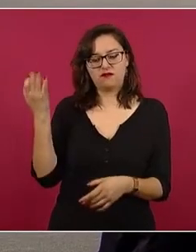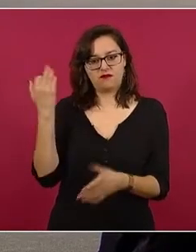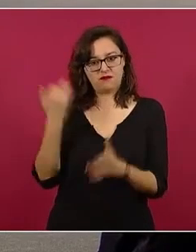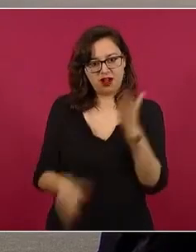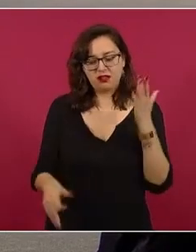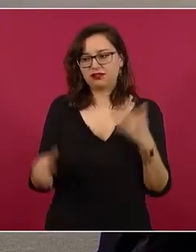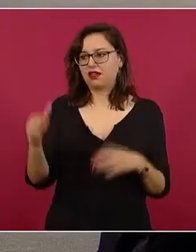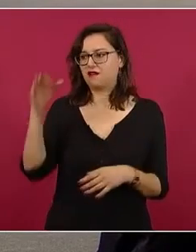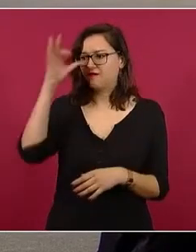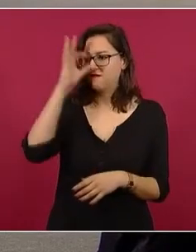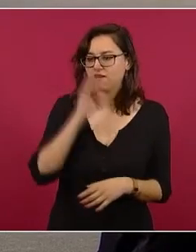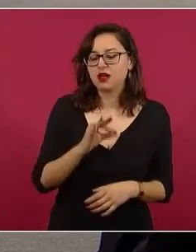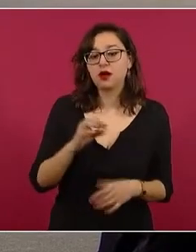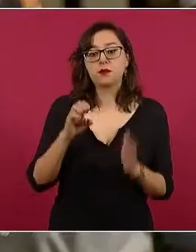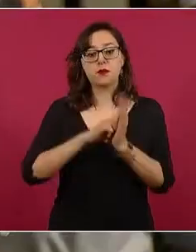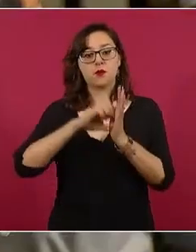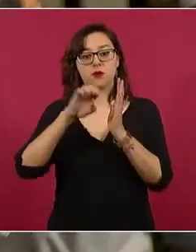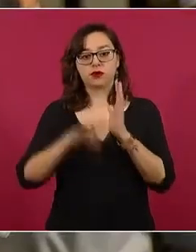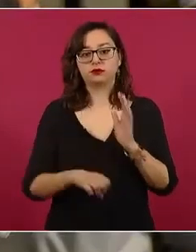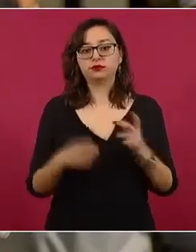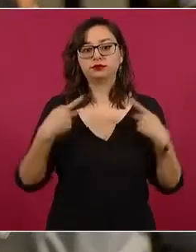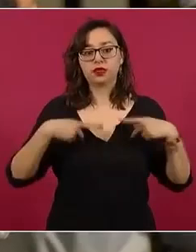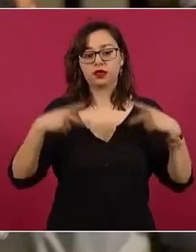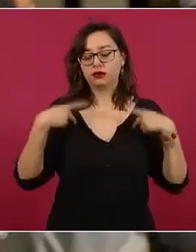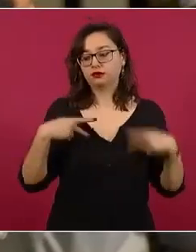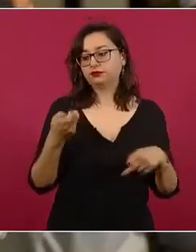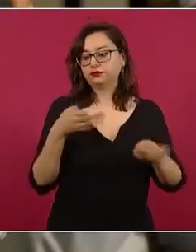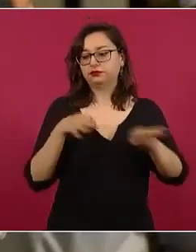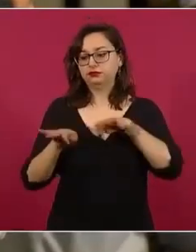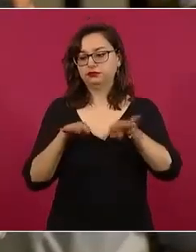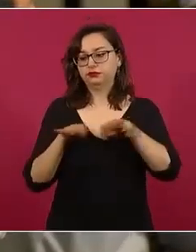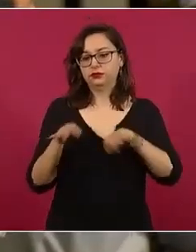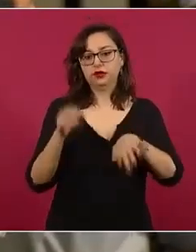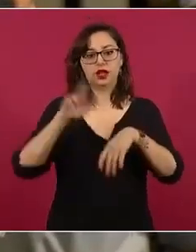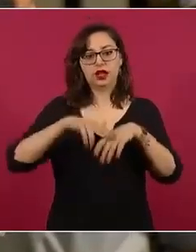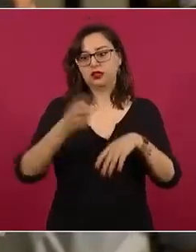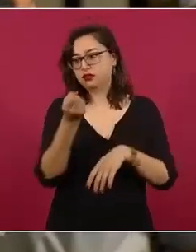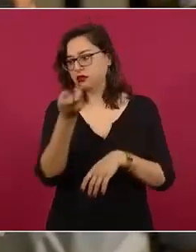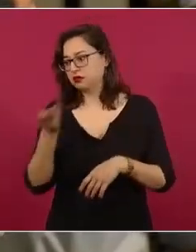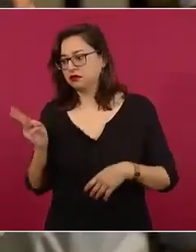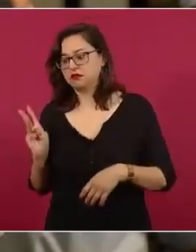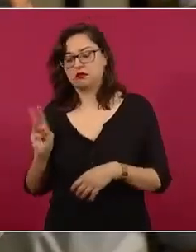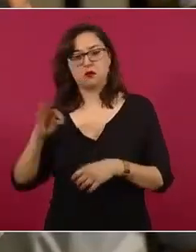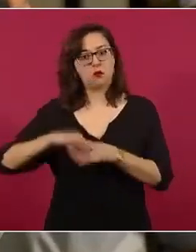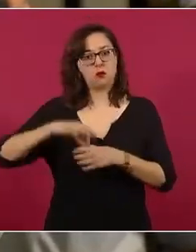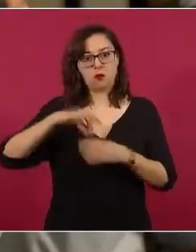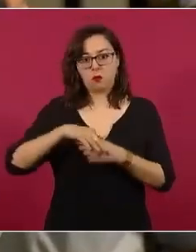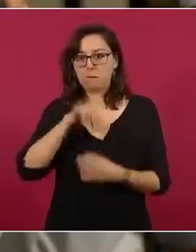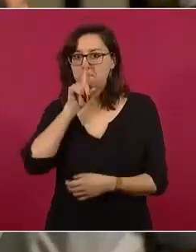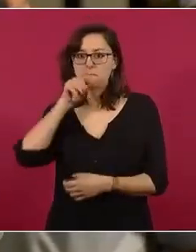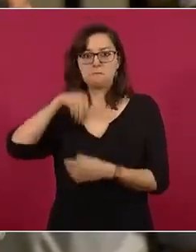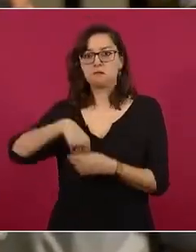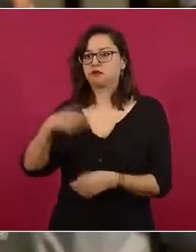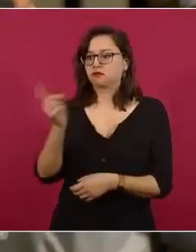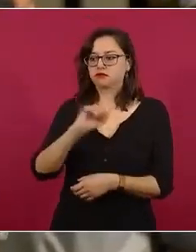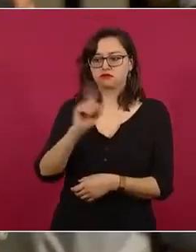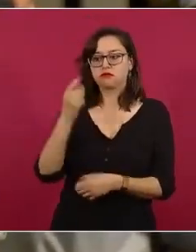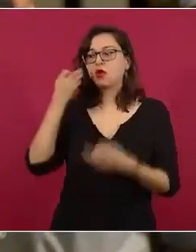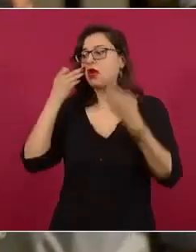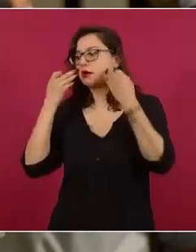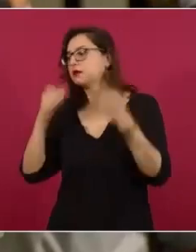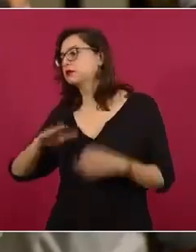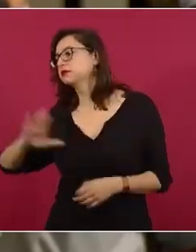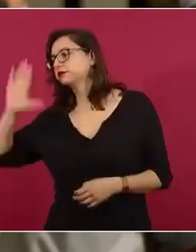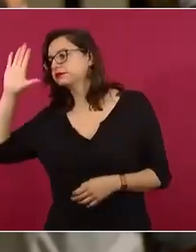que los trabajadores son obligados a votar de manera abierta, no hay voto libre ni secreto, son cooptados, incluso a veces hasta con